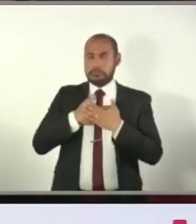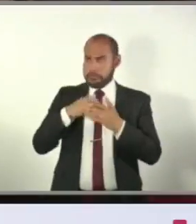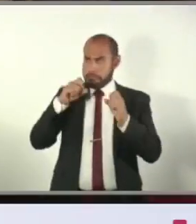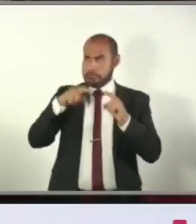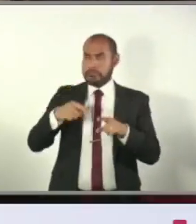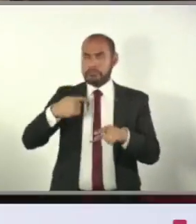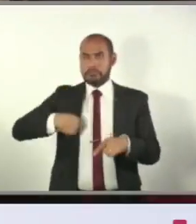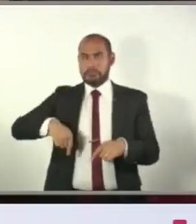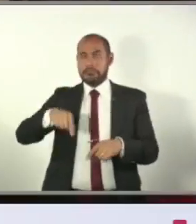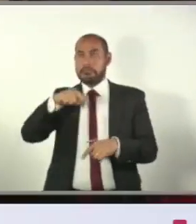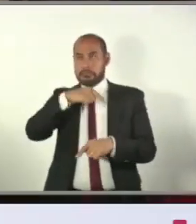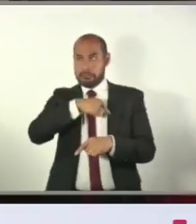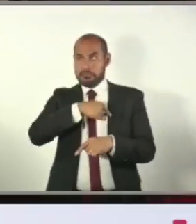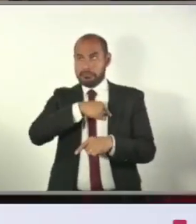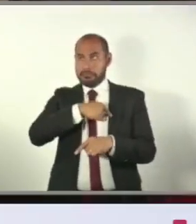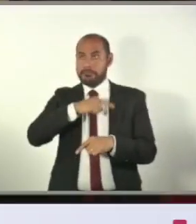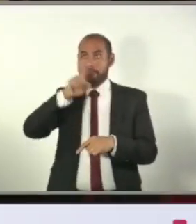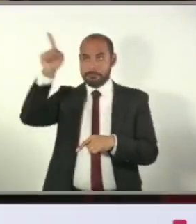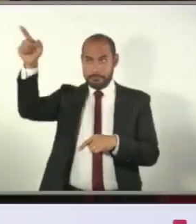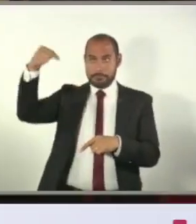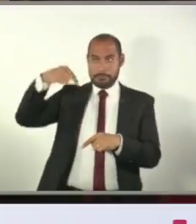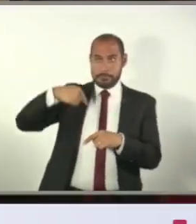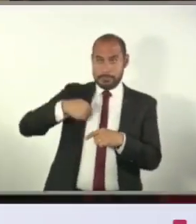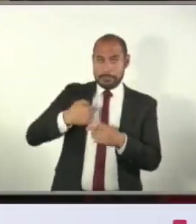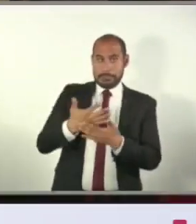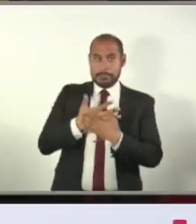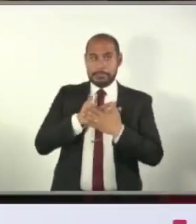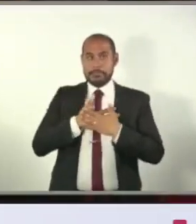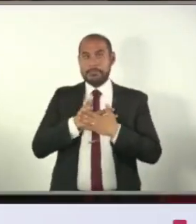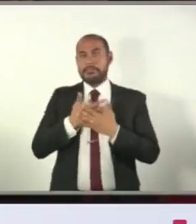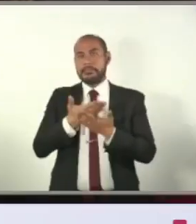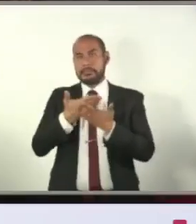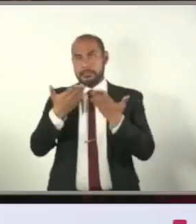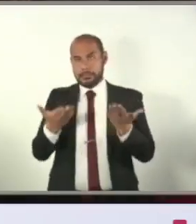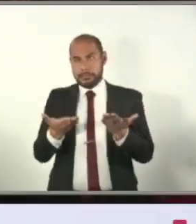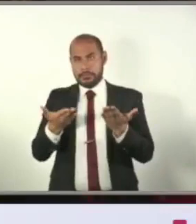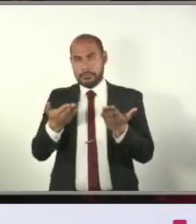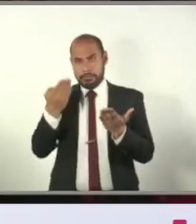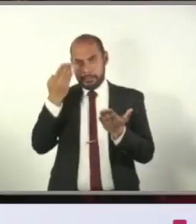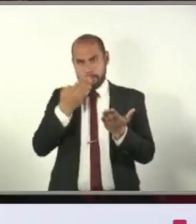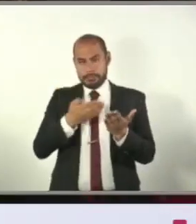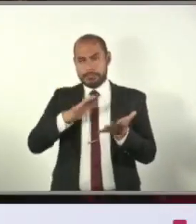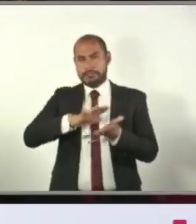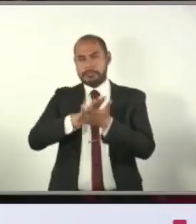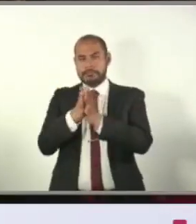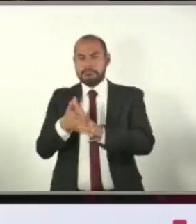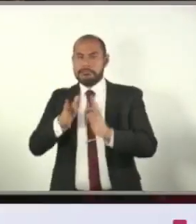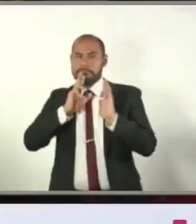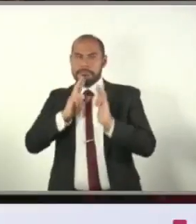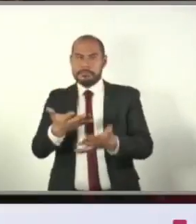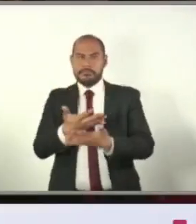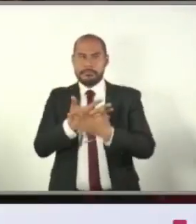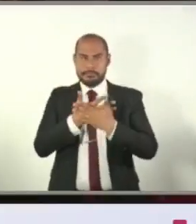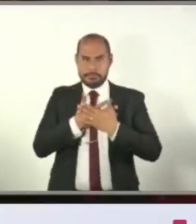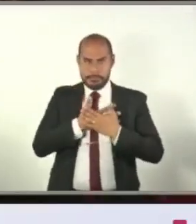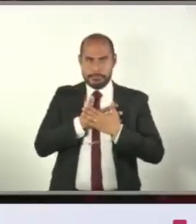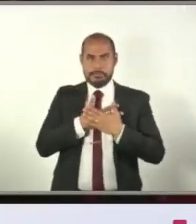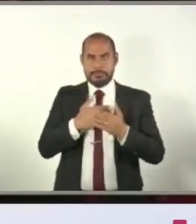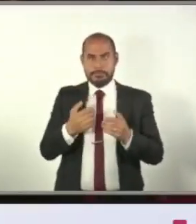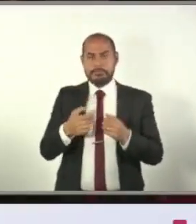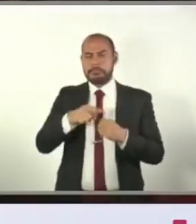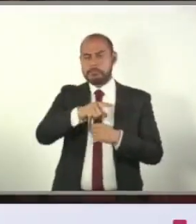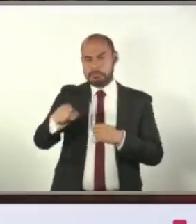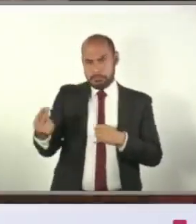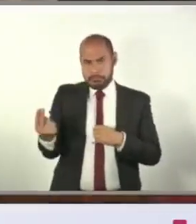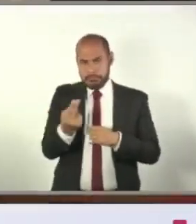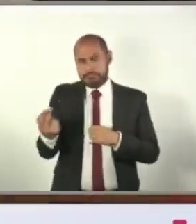Él recibe de su Padre. Que la alegría que hoy compartimos se traduzca en una respuesta de amor y servicio con quienes necesitan